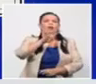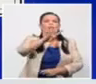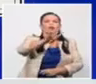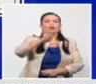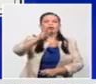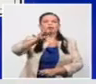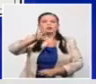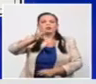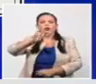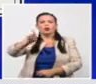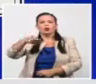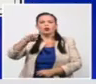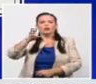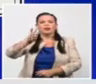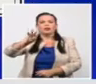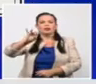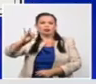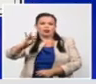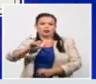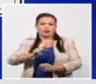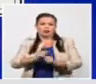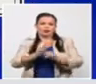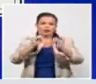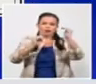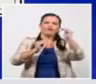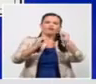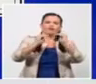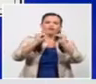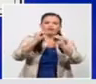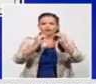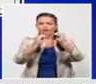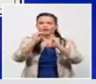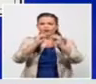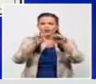429,37. Centro Habana se le acerca hoy bastante. Se le acerca.